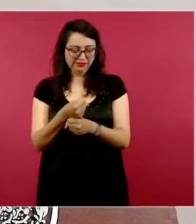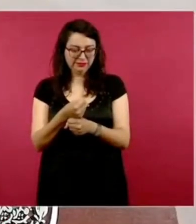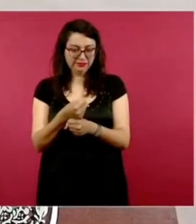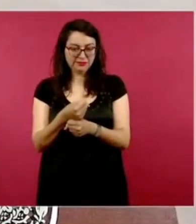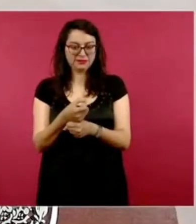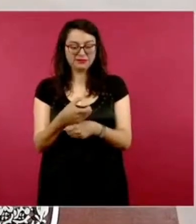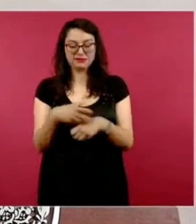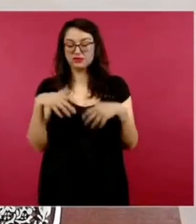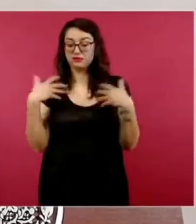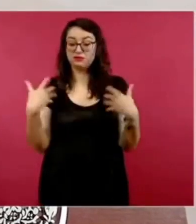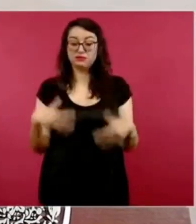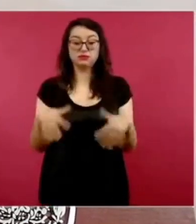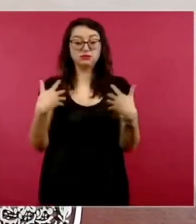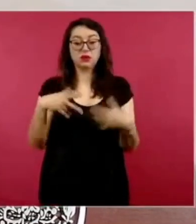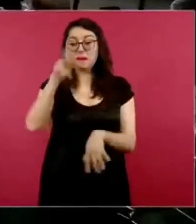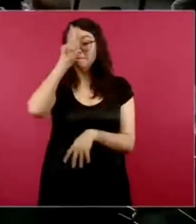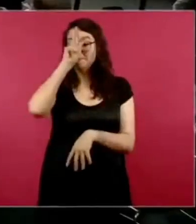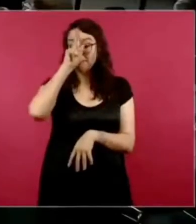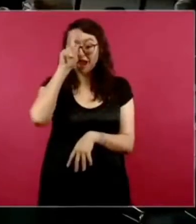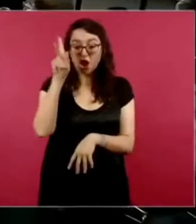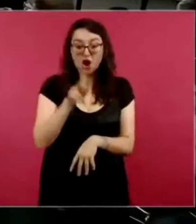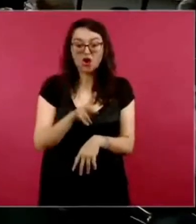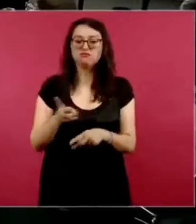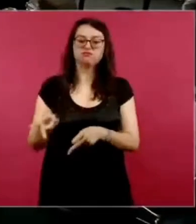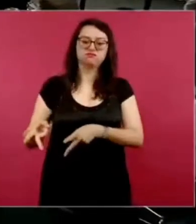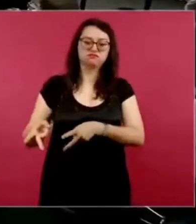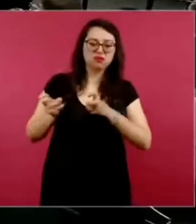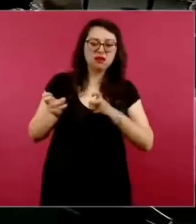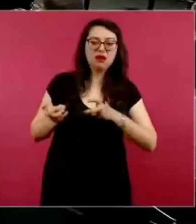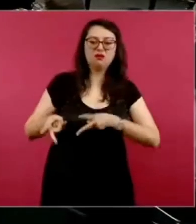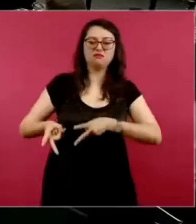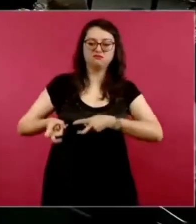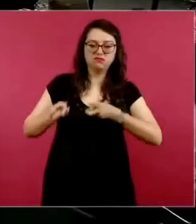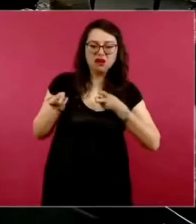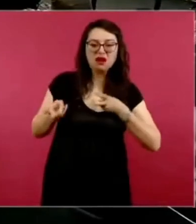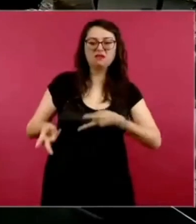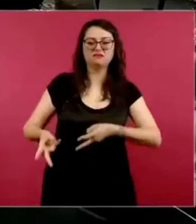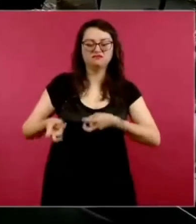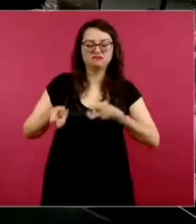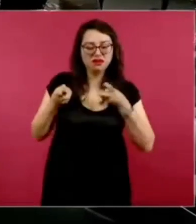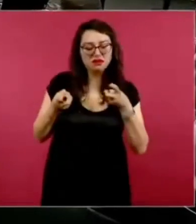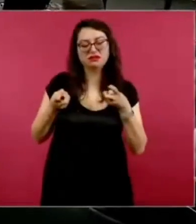Es el saqueo más grande en toda la historia del país.